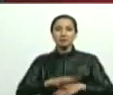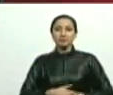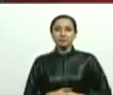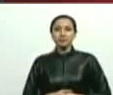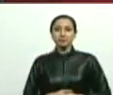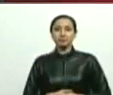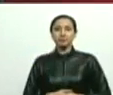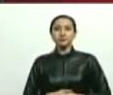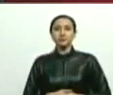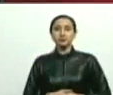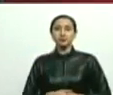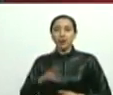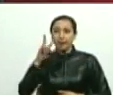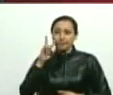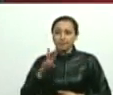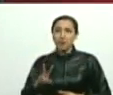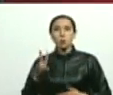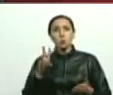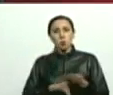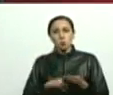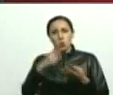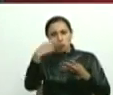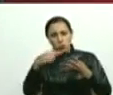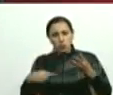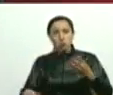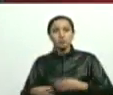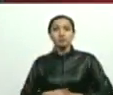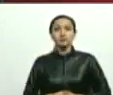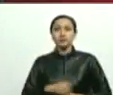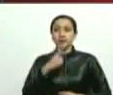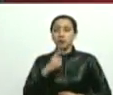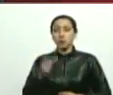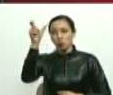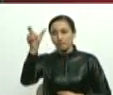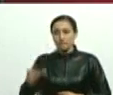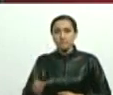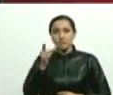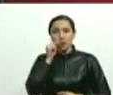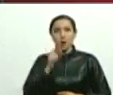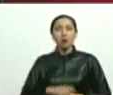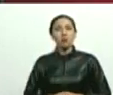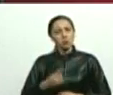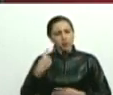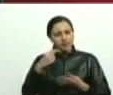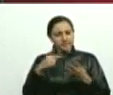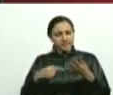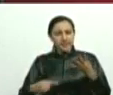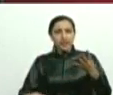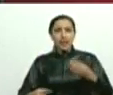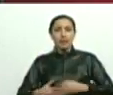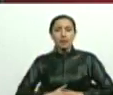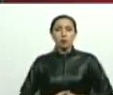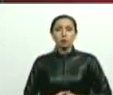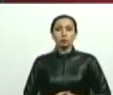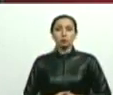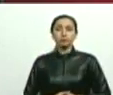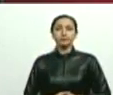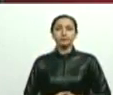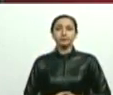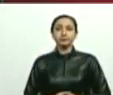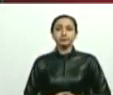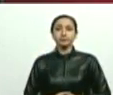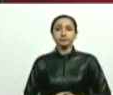subjetivos y objetivos, dijera un leninista, de elementos que